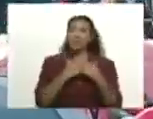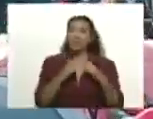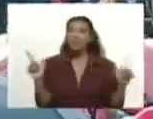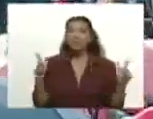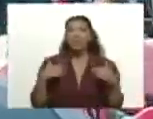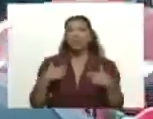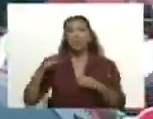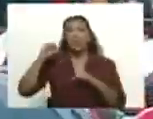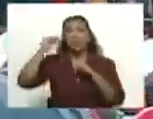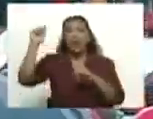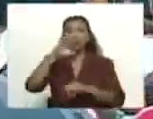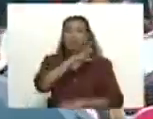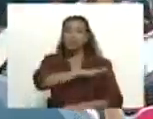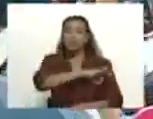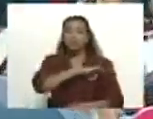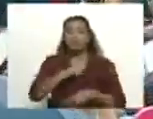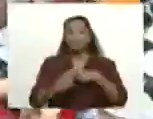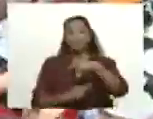¡Independencia y patria socialista!